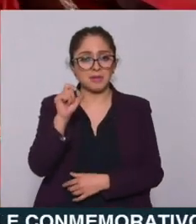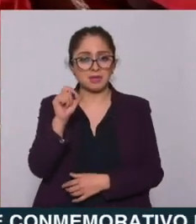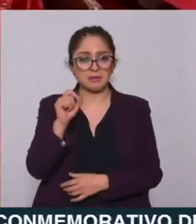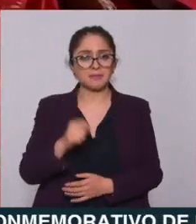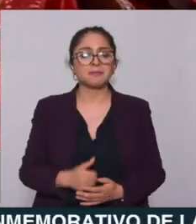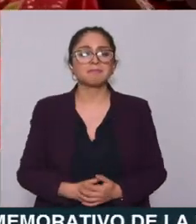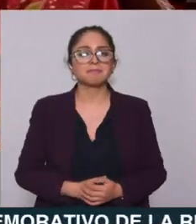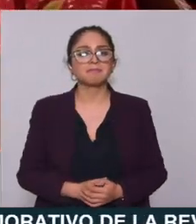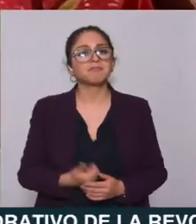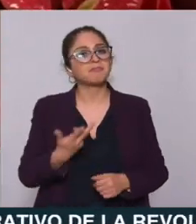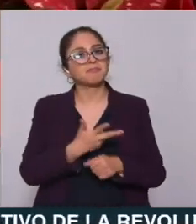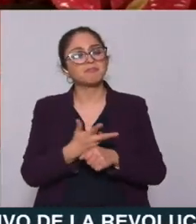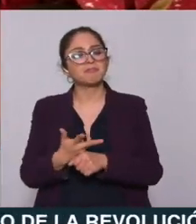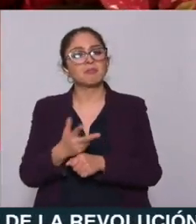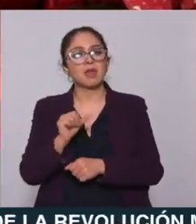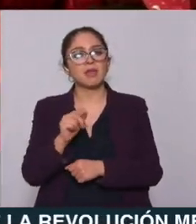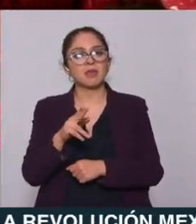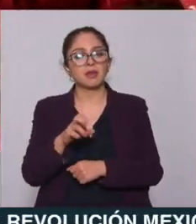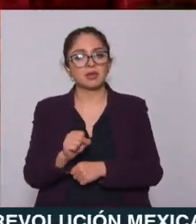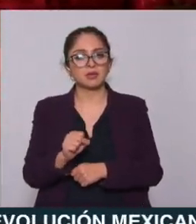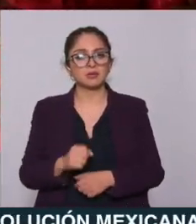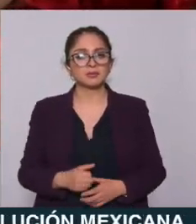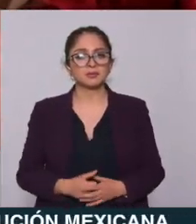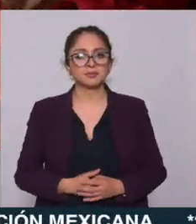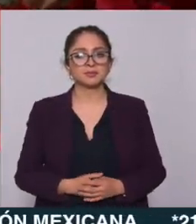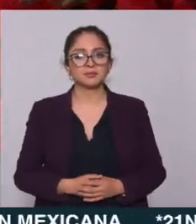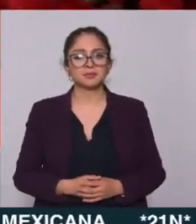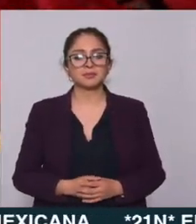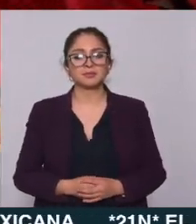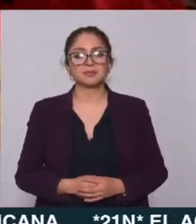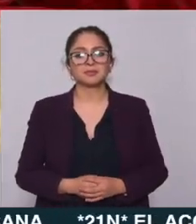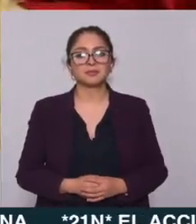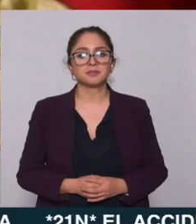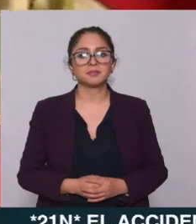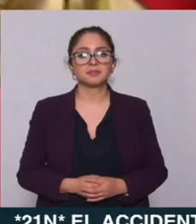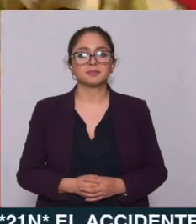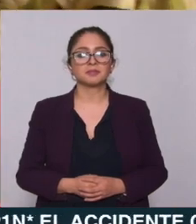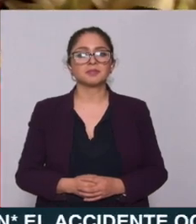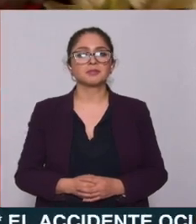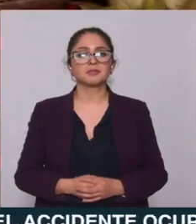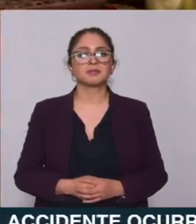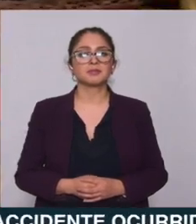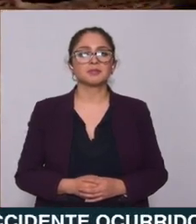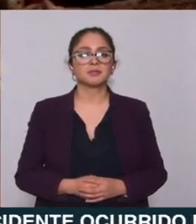pesos. Con imágenes de Andrés Brito y edición de Javier Barrera, Víctor Diego, 21 Noticias.